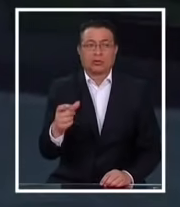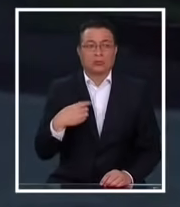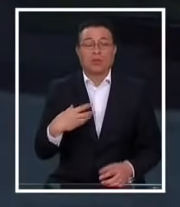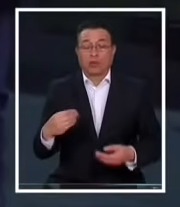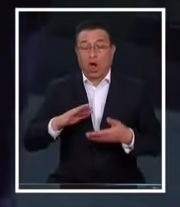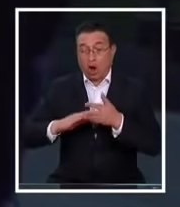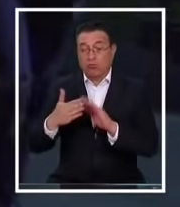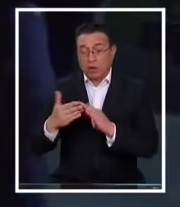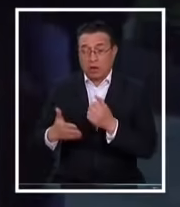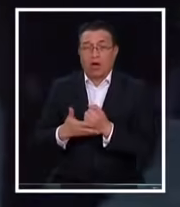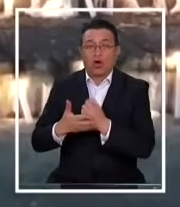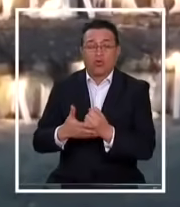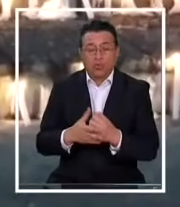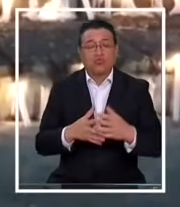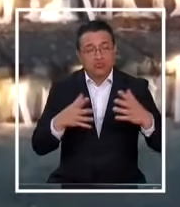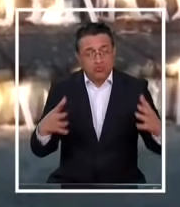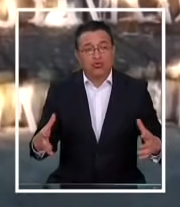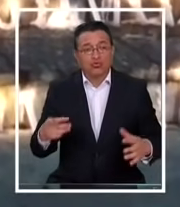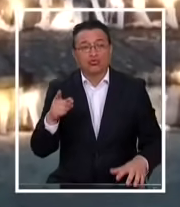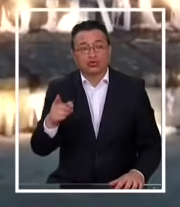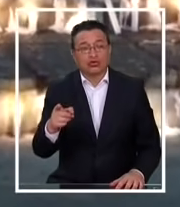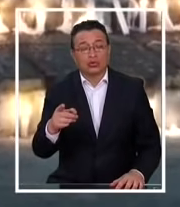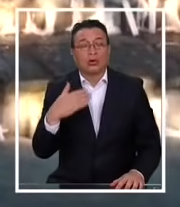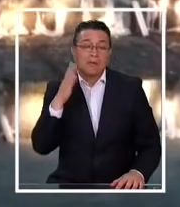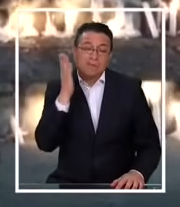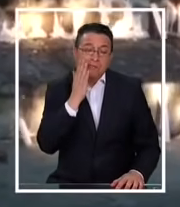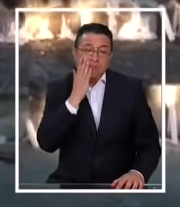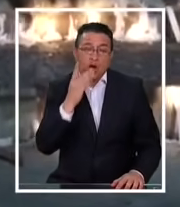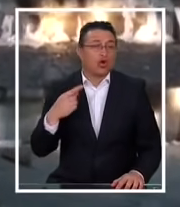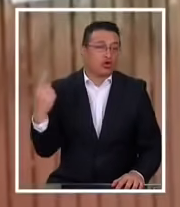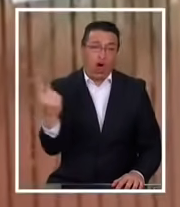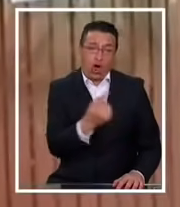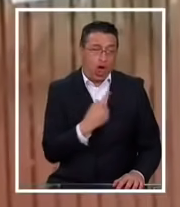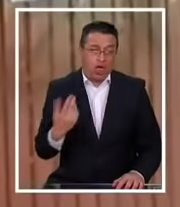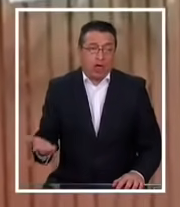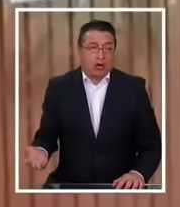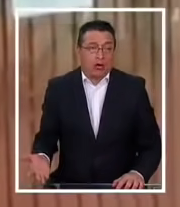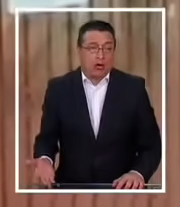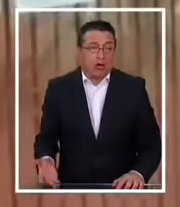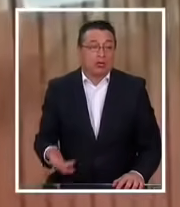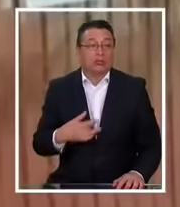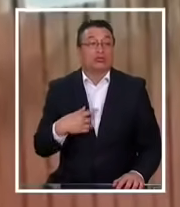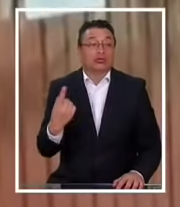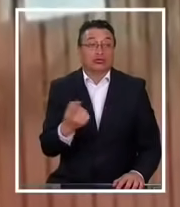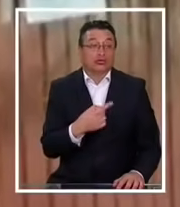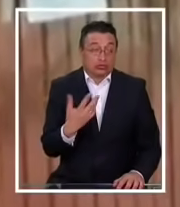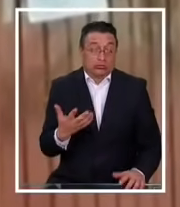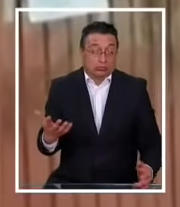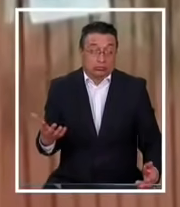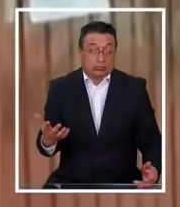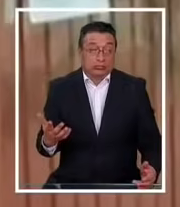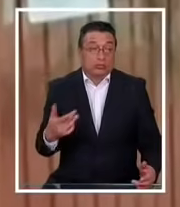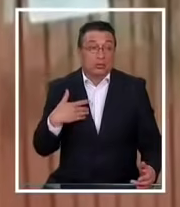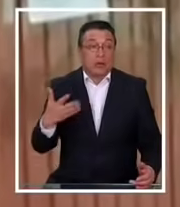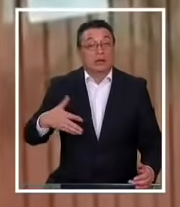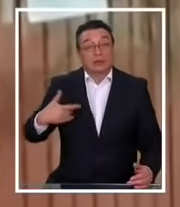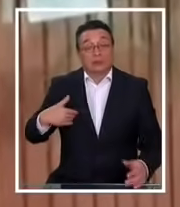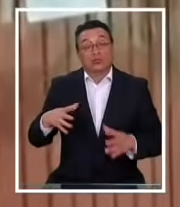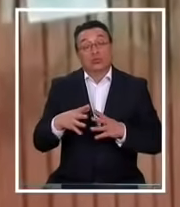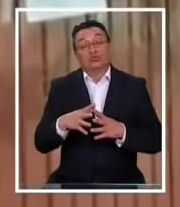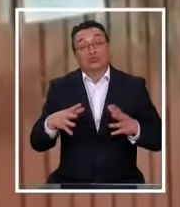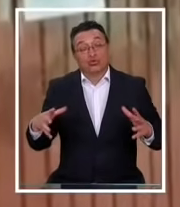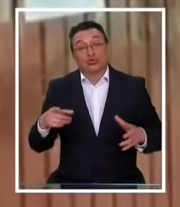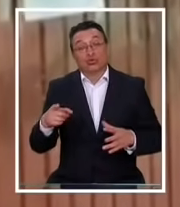la comunidad también, y quería por toda la comunidad aquí. Solo quería decir que se lamenta mucho su